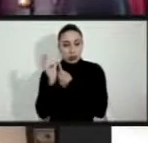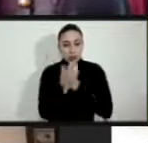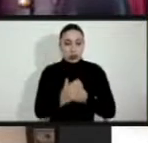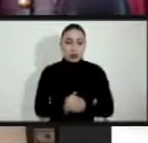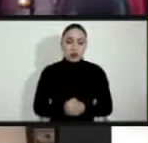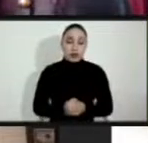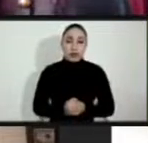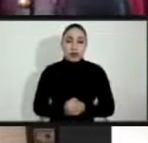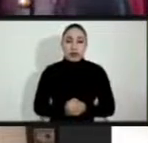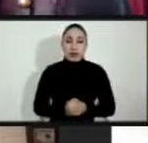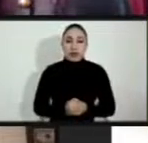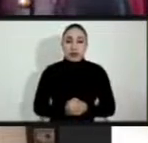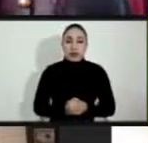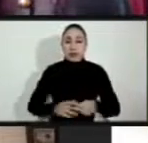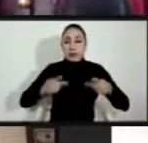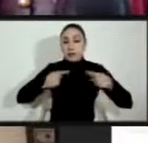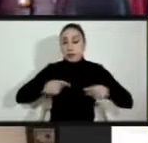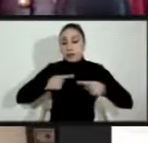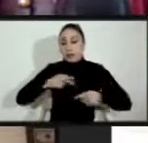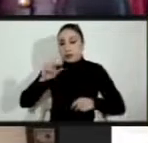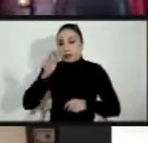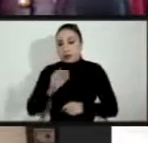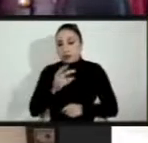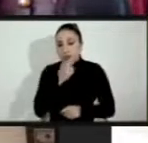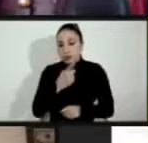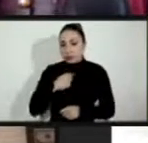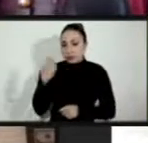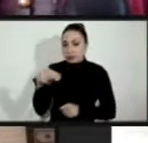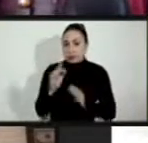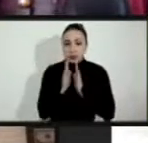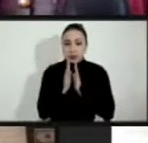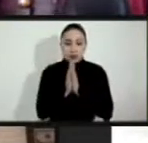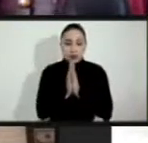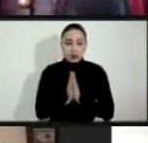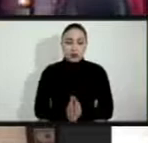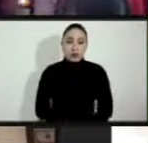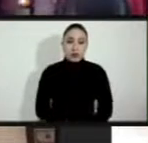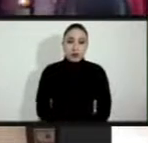proposición de referencia. ¿Quiénes están en contra, comenzando por el apellido?